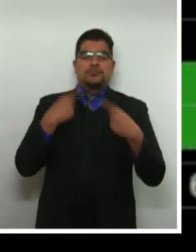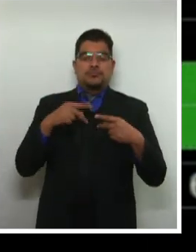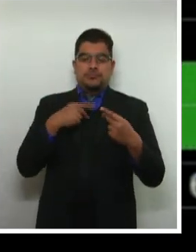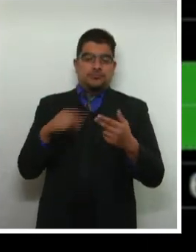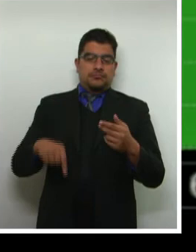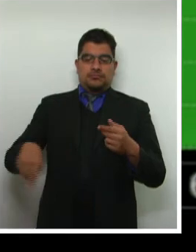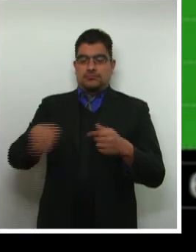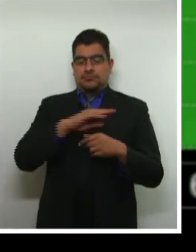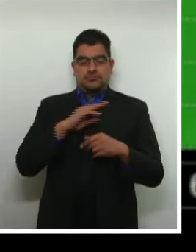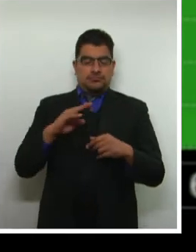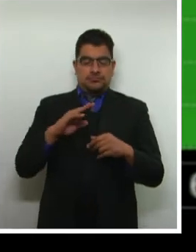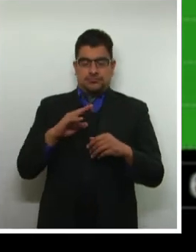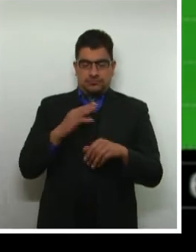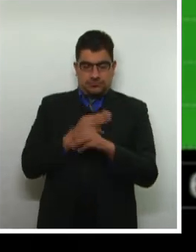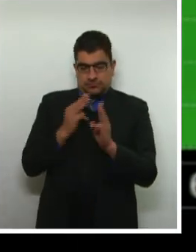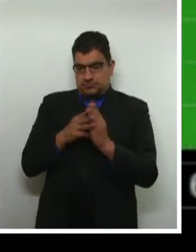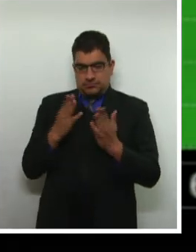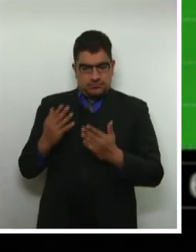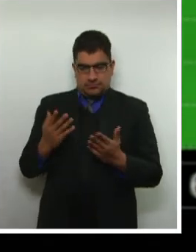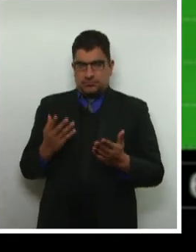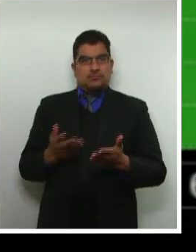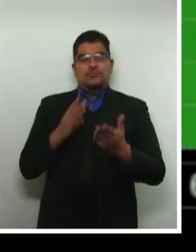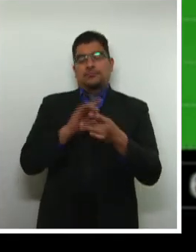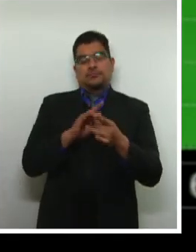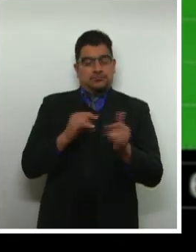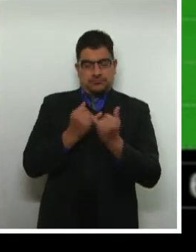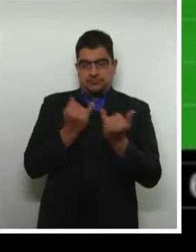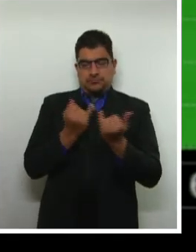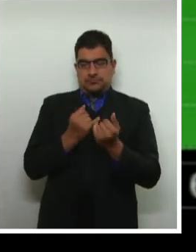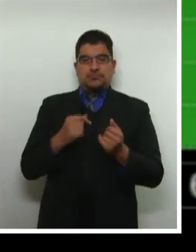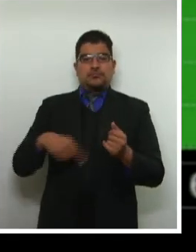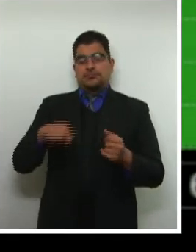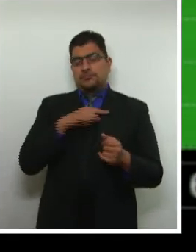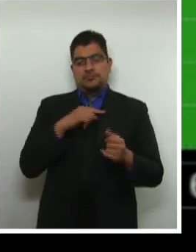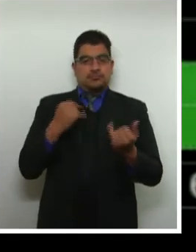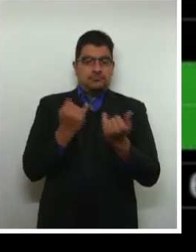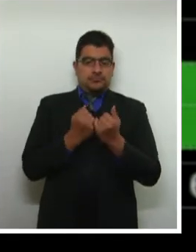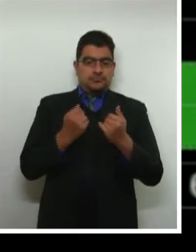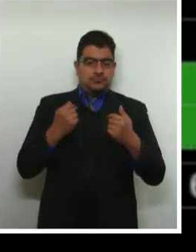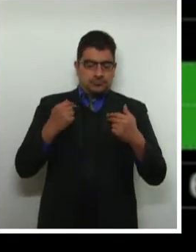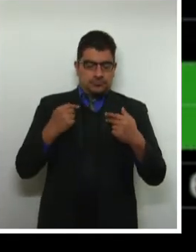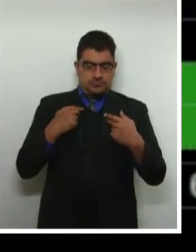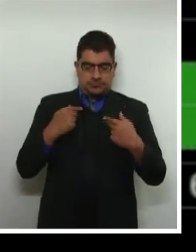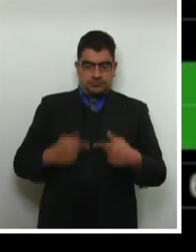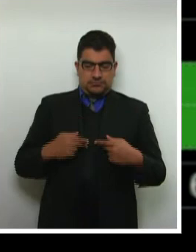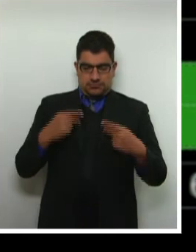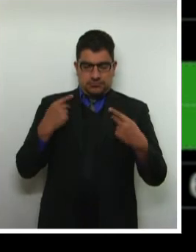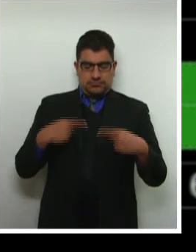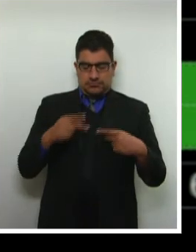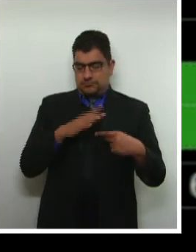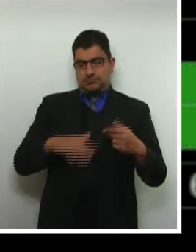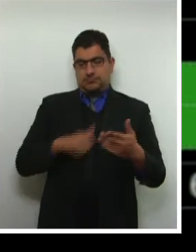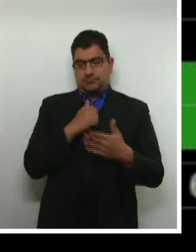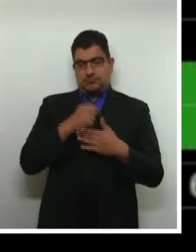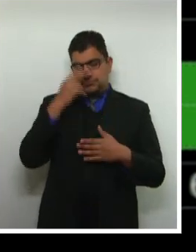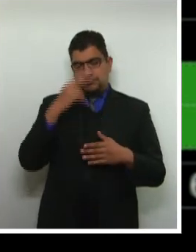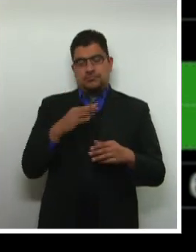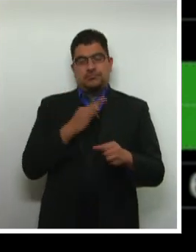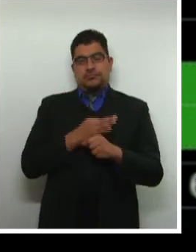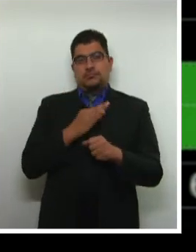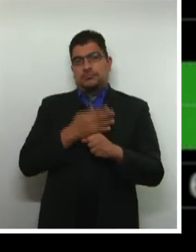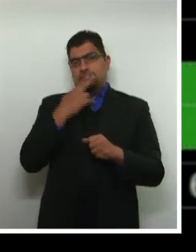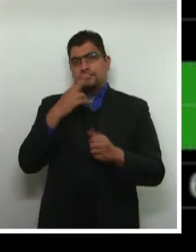patrimonio inmaterial. Para la conservación de los sitios declarados Patrimonio de la Humanidad en la ciudad, se solicitarán